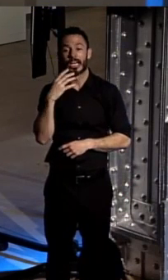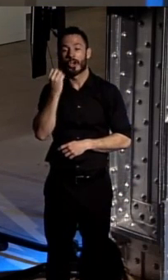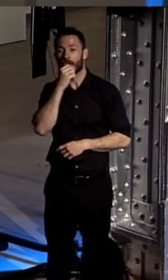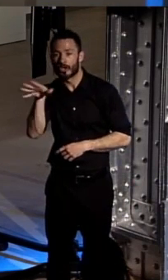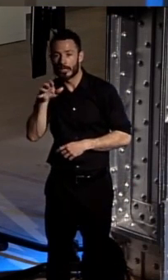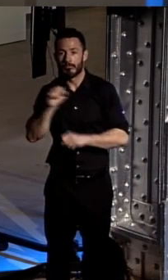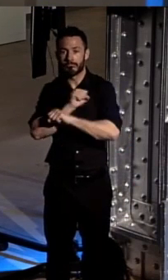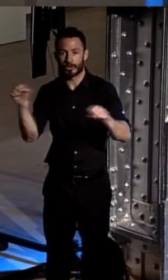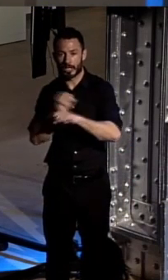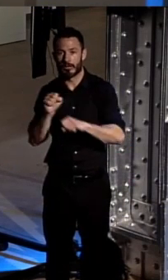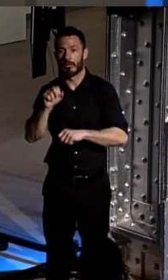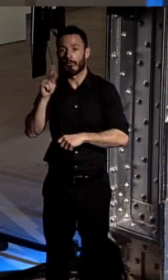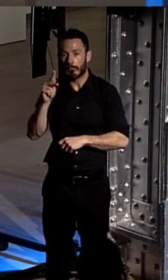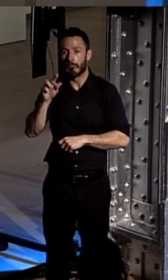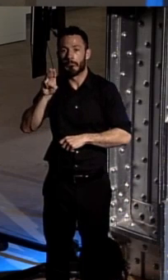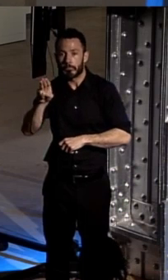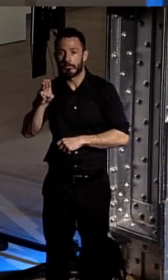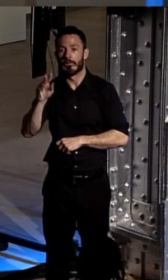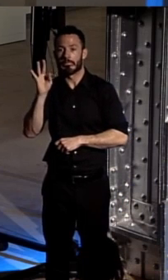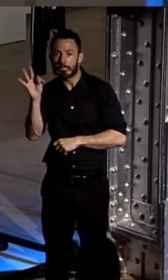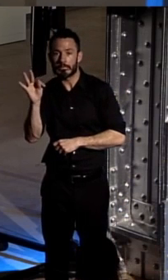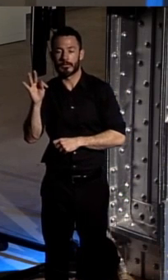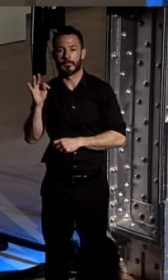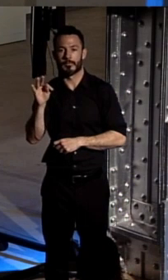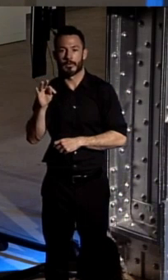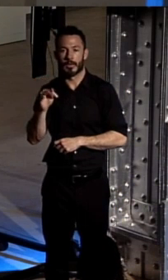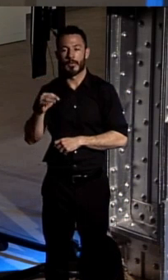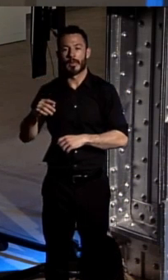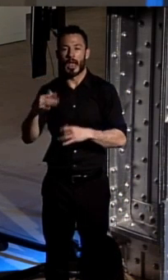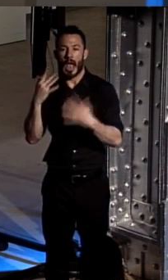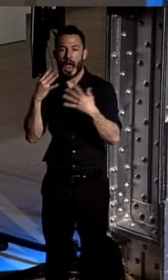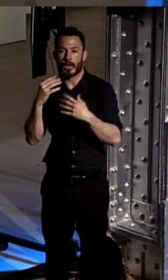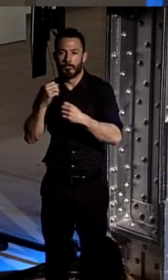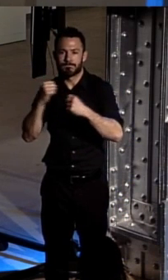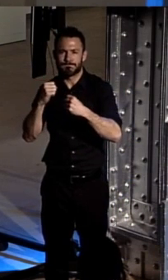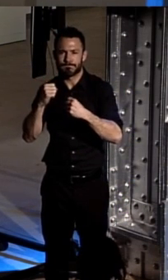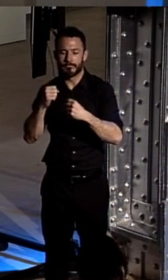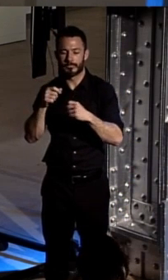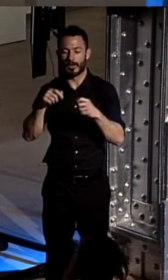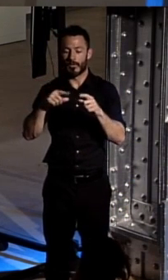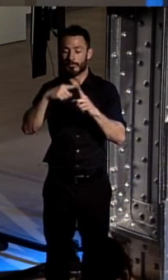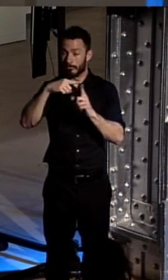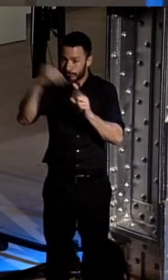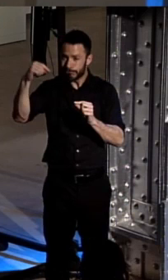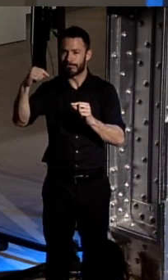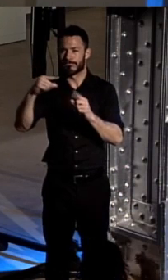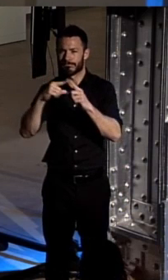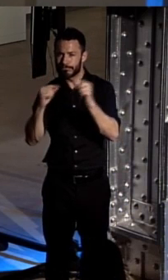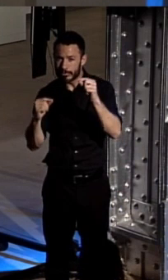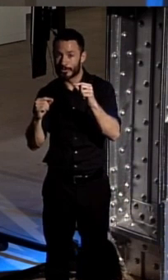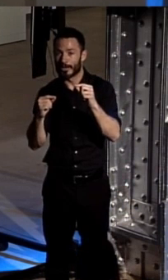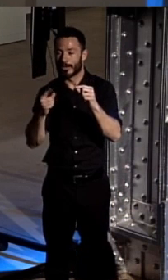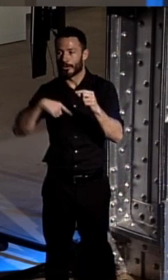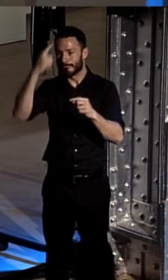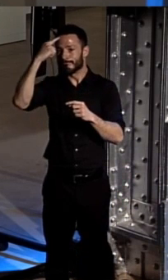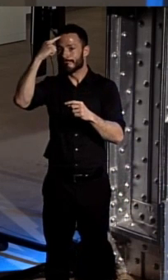la P, la T, la K, la F, el labio se cierra en una especie de pico y forma estas formas que estamos haciendo acá. Nosotros